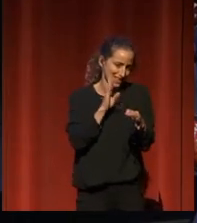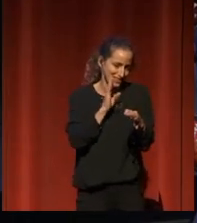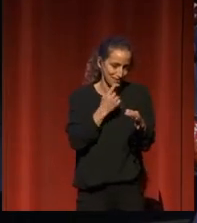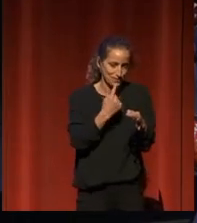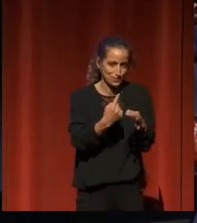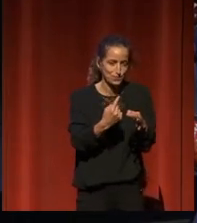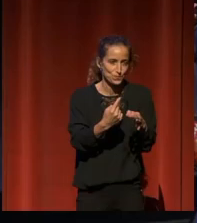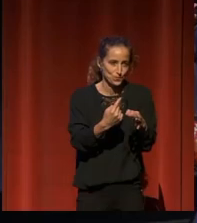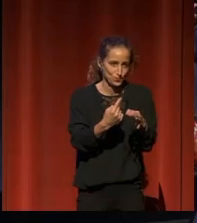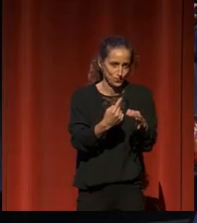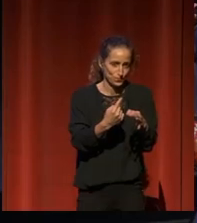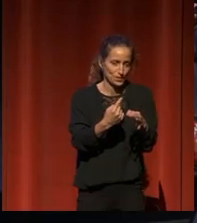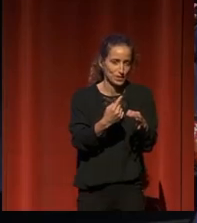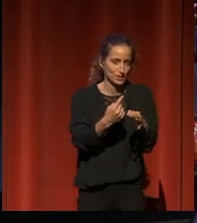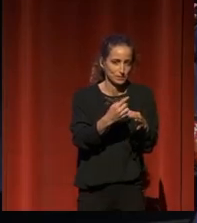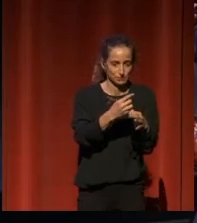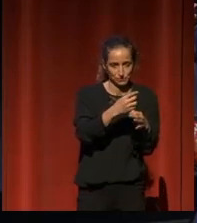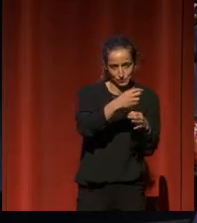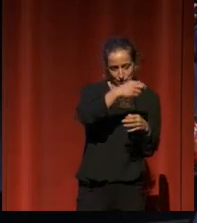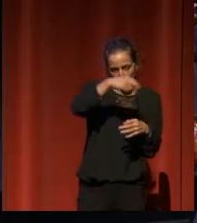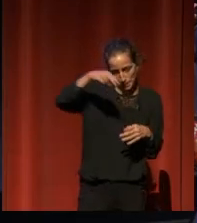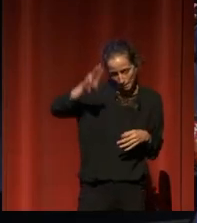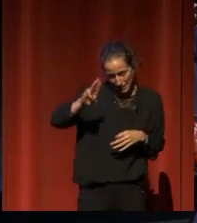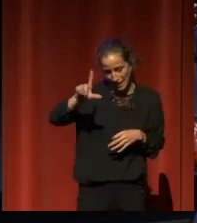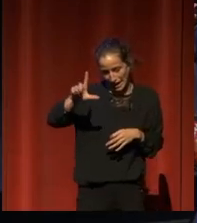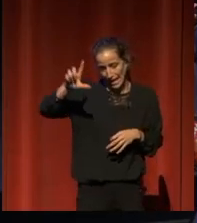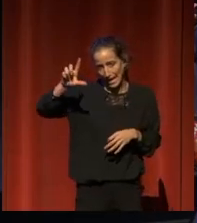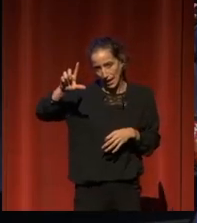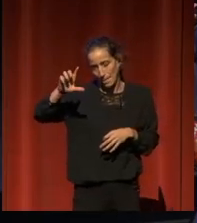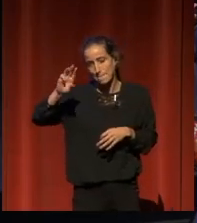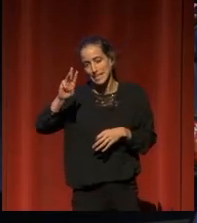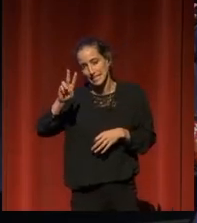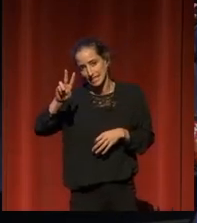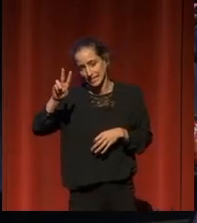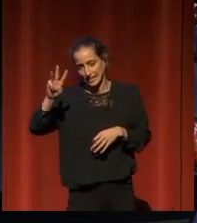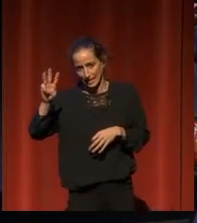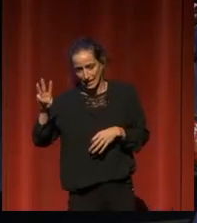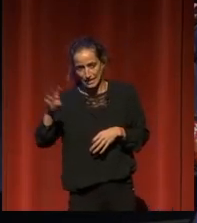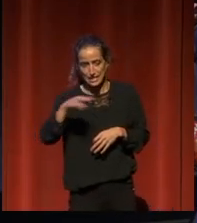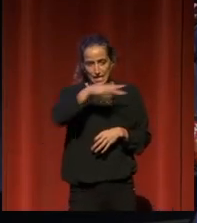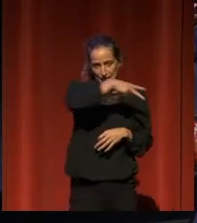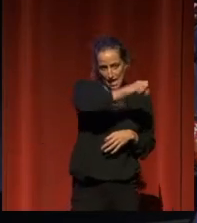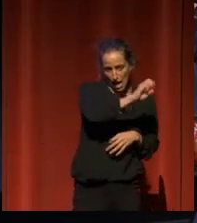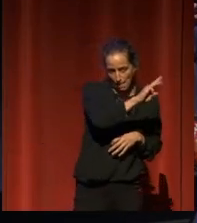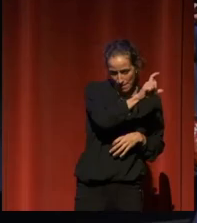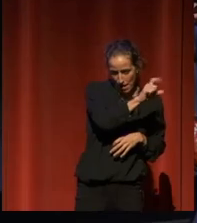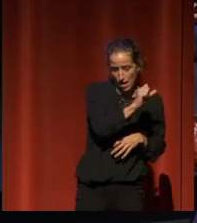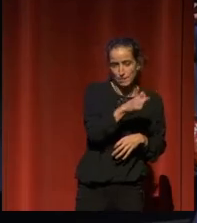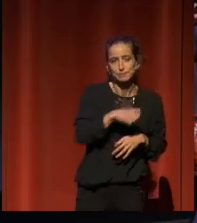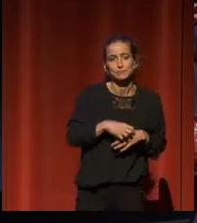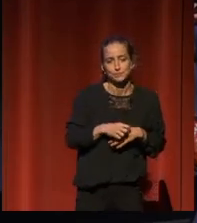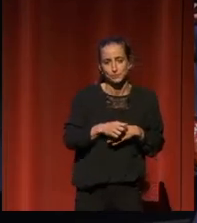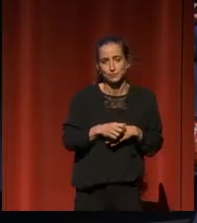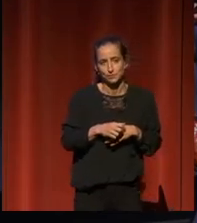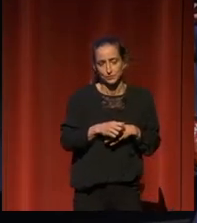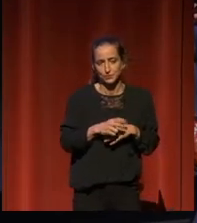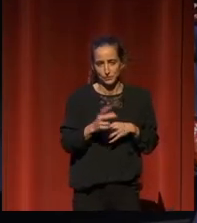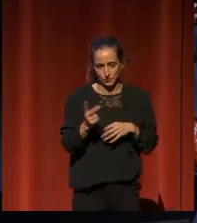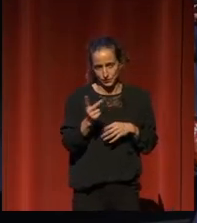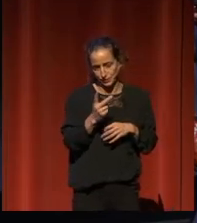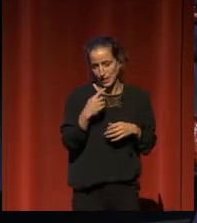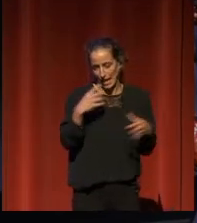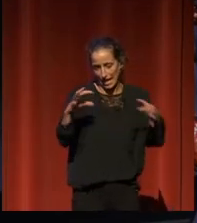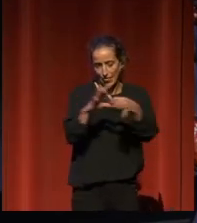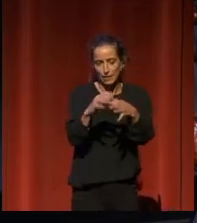y pl has hablado de las de tener una voz